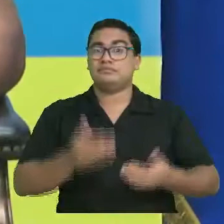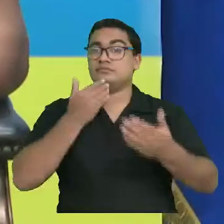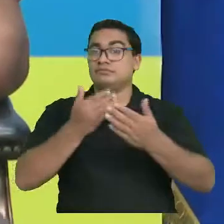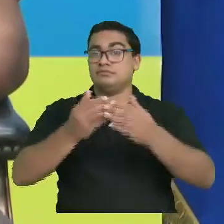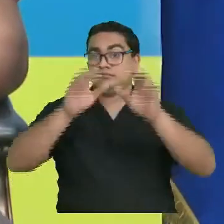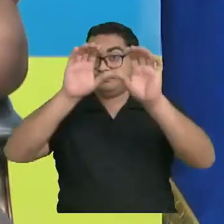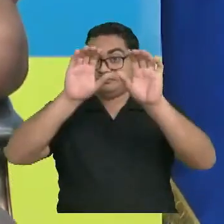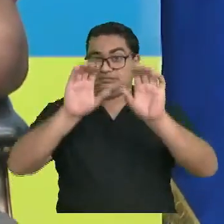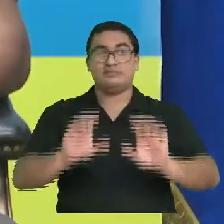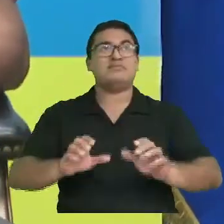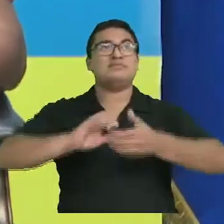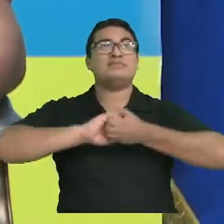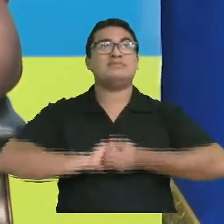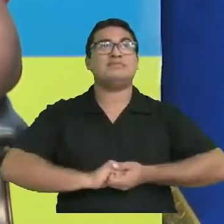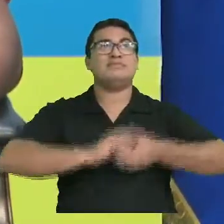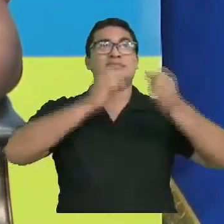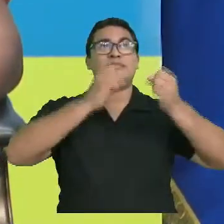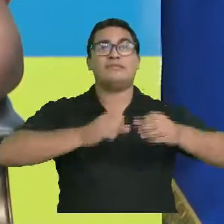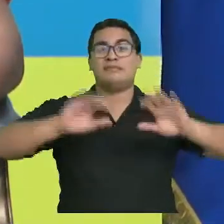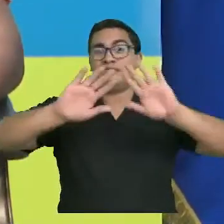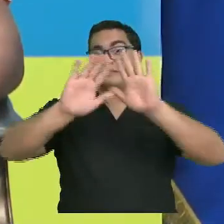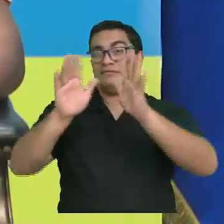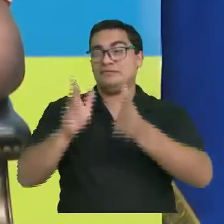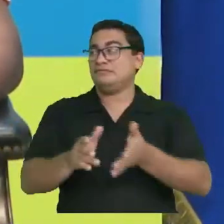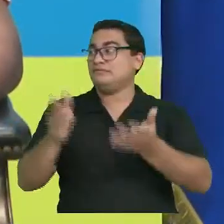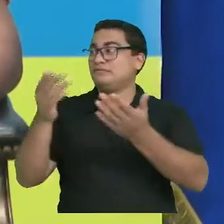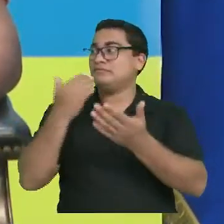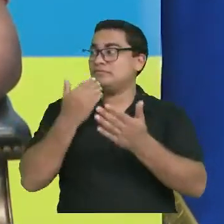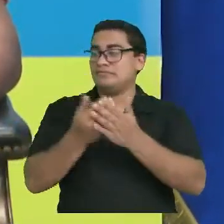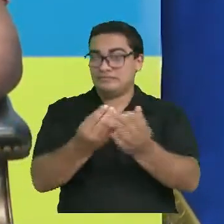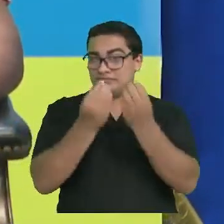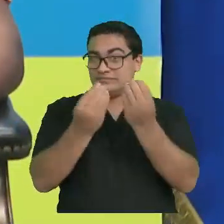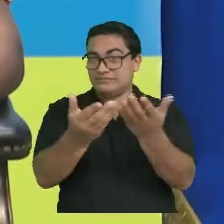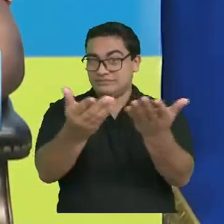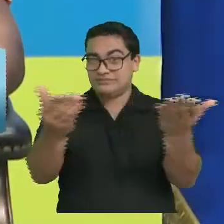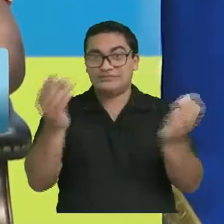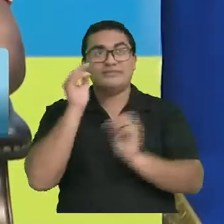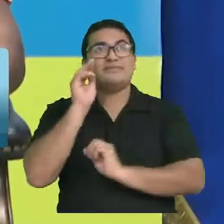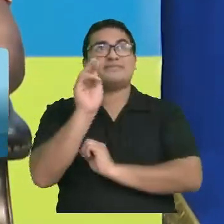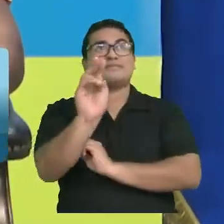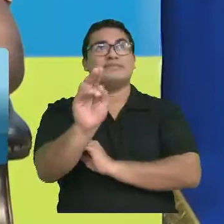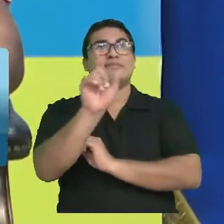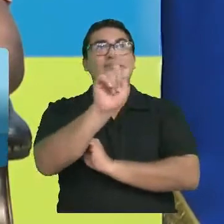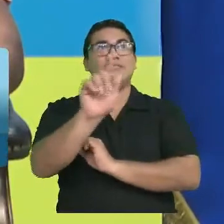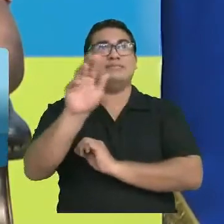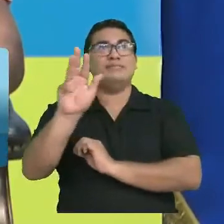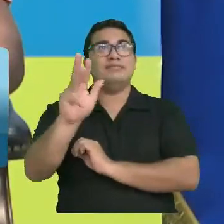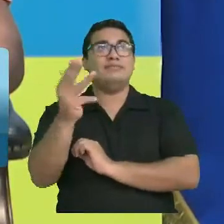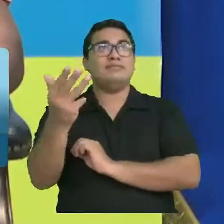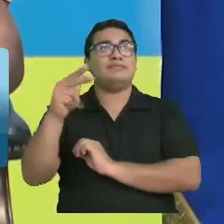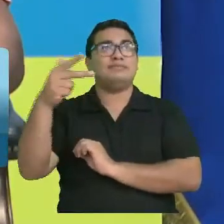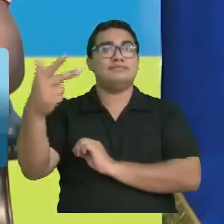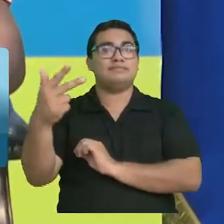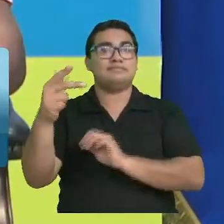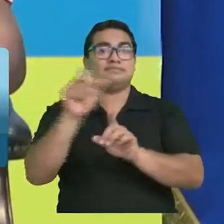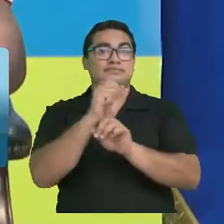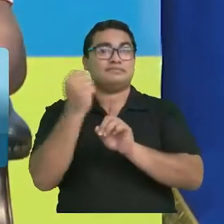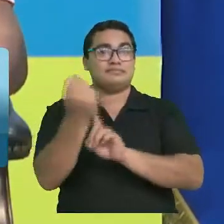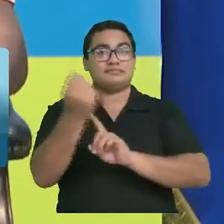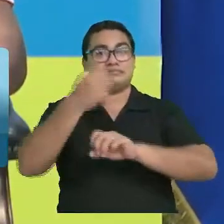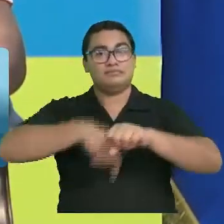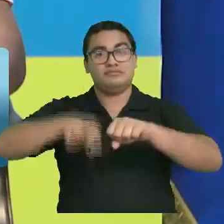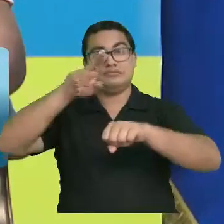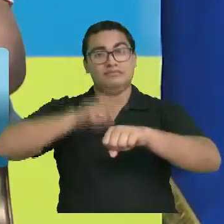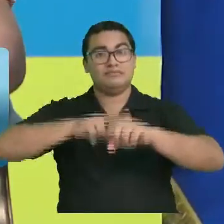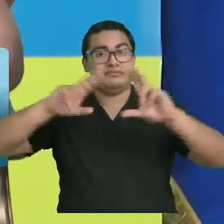Buenas tardes, amigos y amigas televidentes. Muchas gracias por su excelente sintonía al canal 98, el canal parlamentario, el